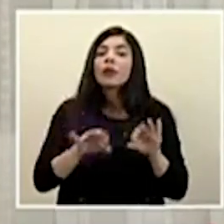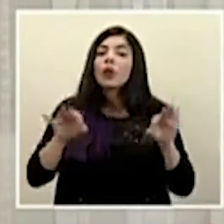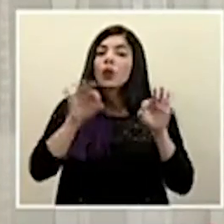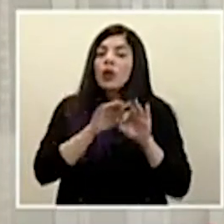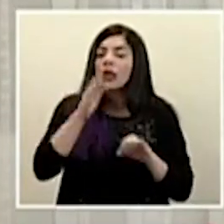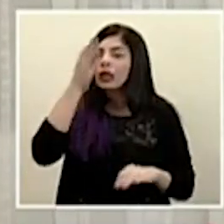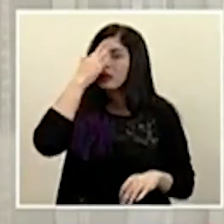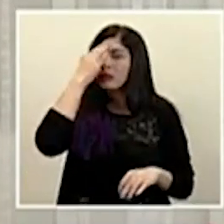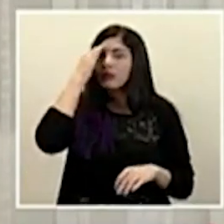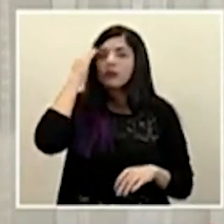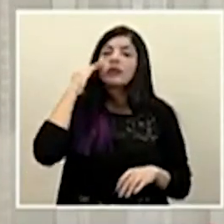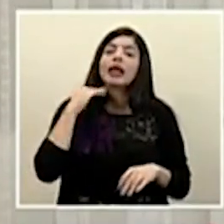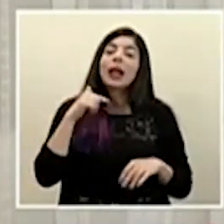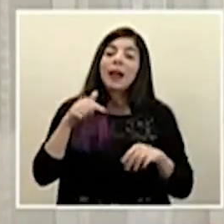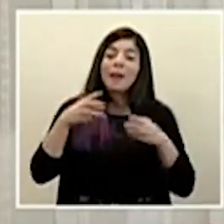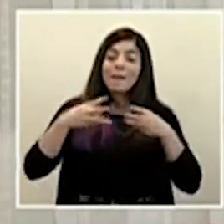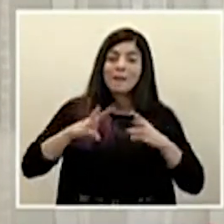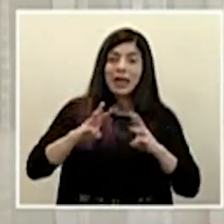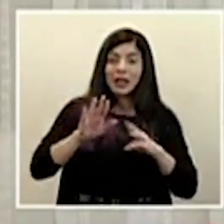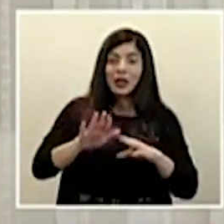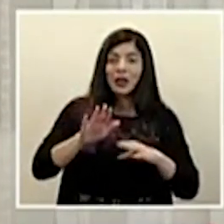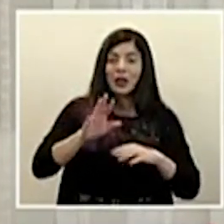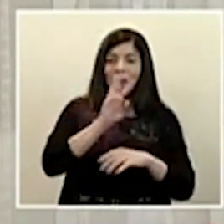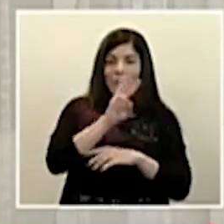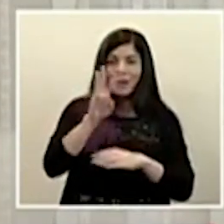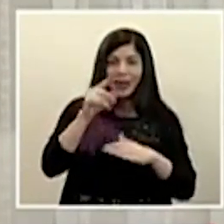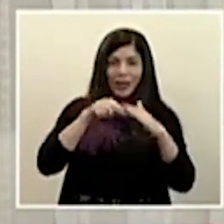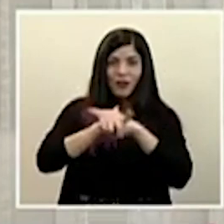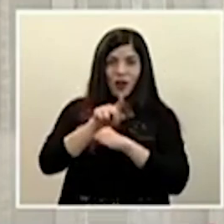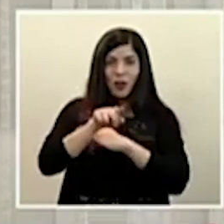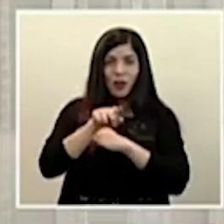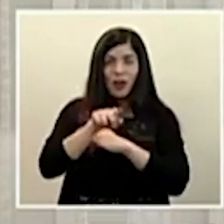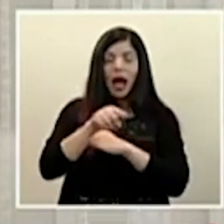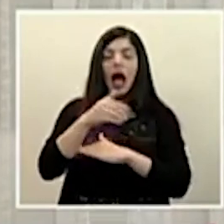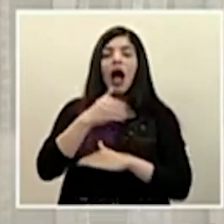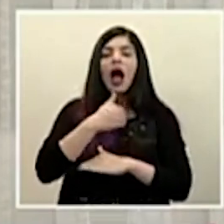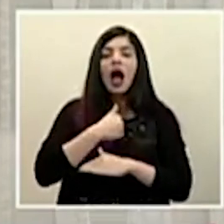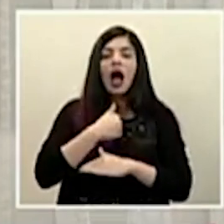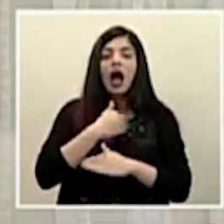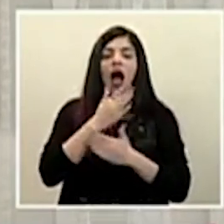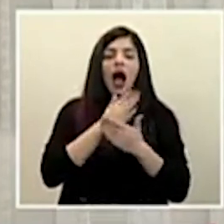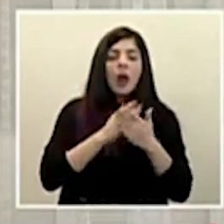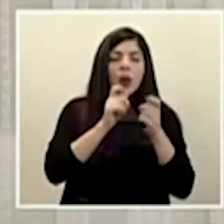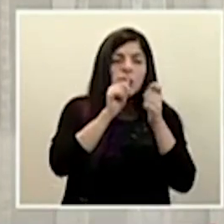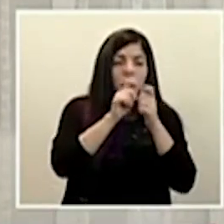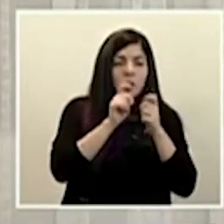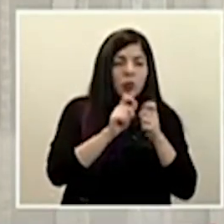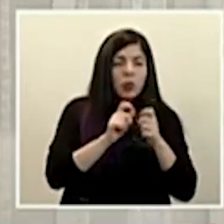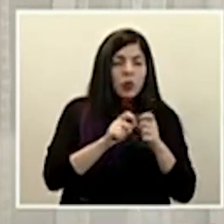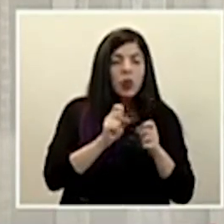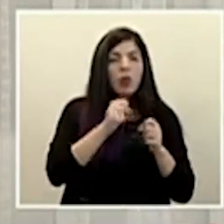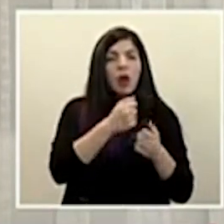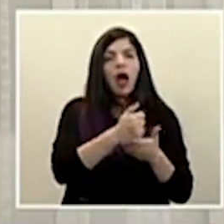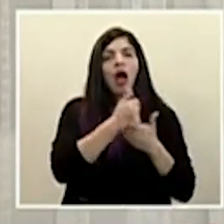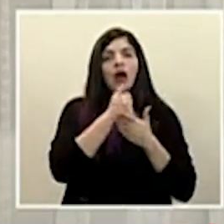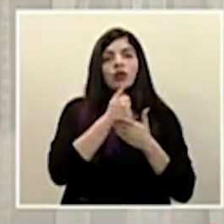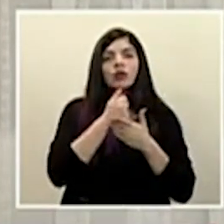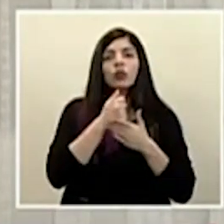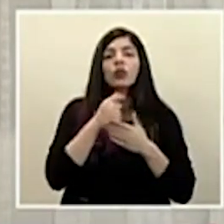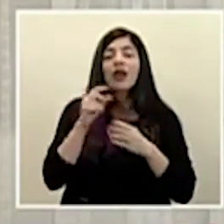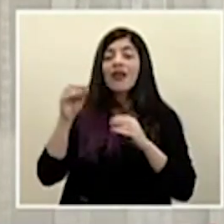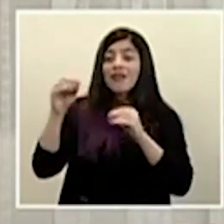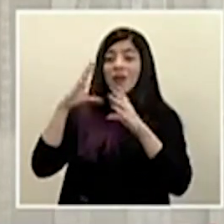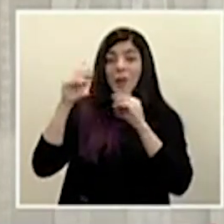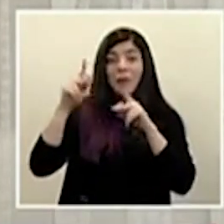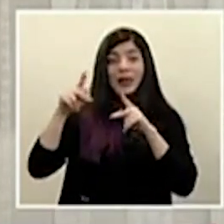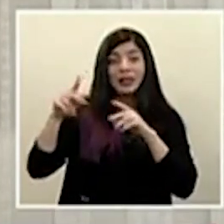que tenemos en el mecanismo como tal de la plataforma elementos que nos permitirán ir haciendo las validaciones de la información